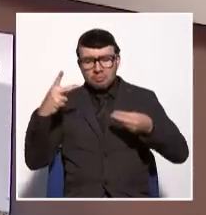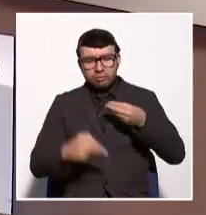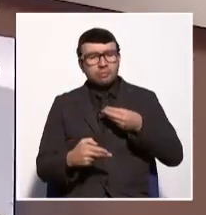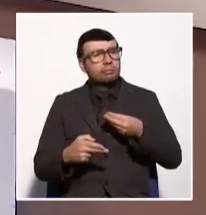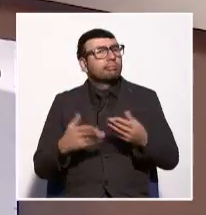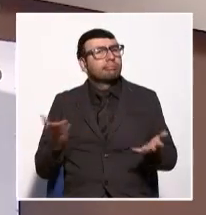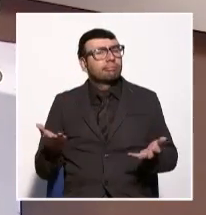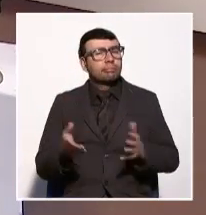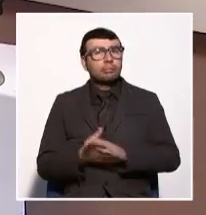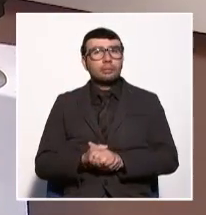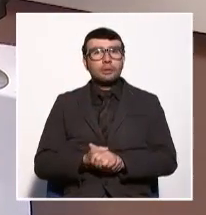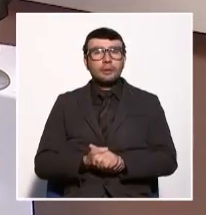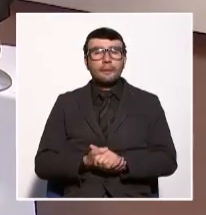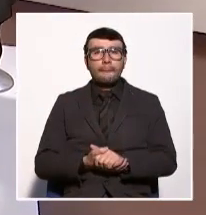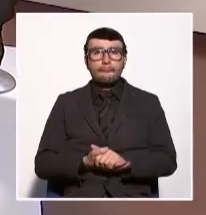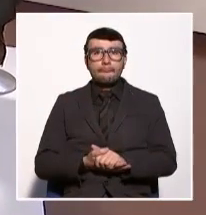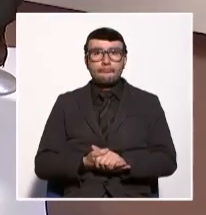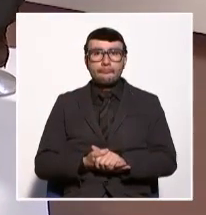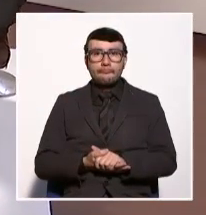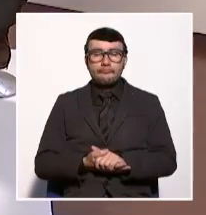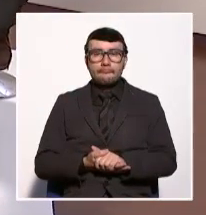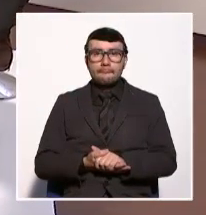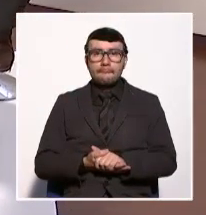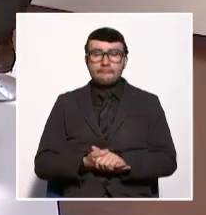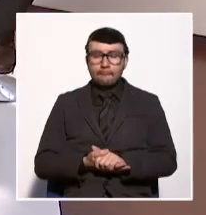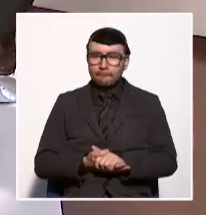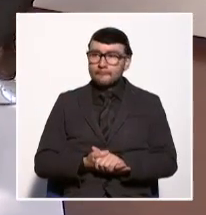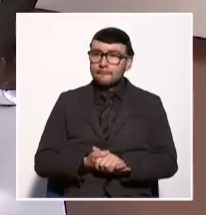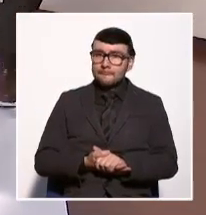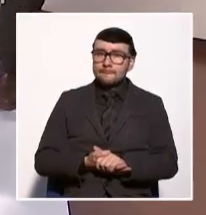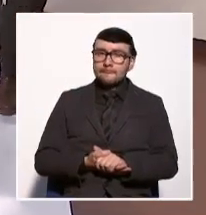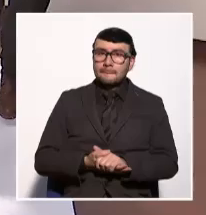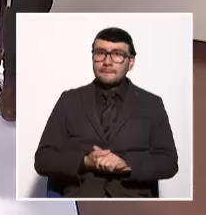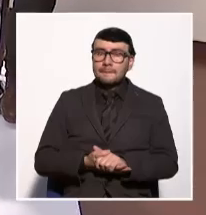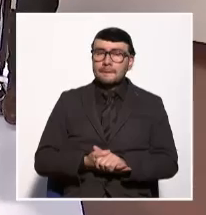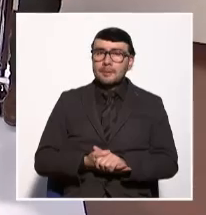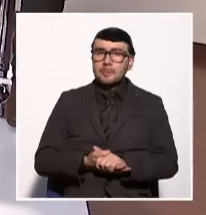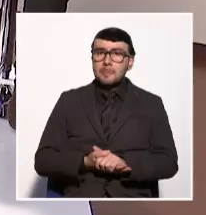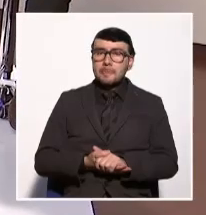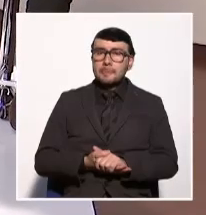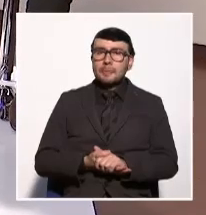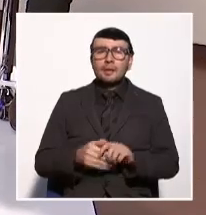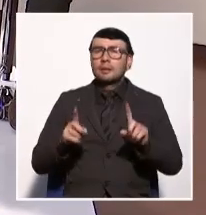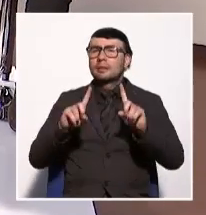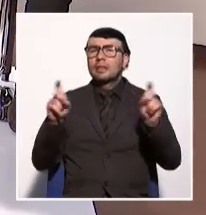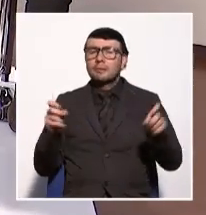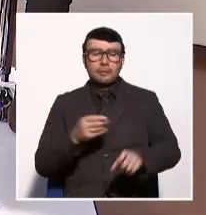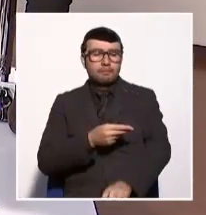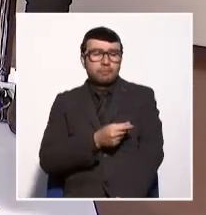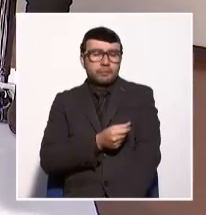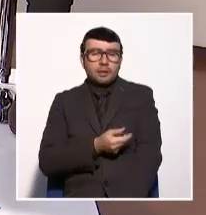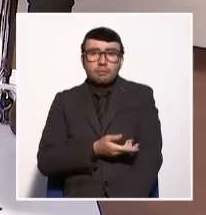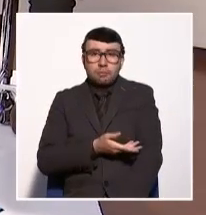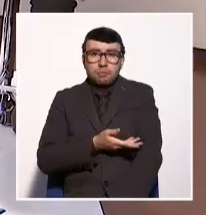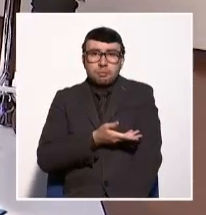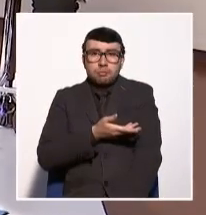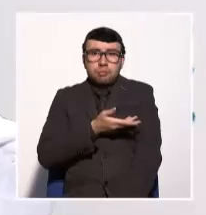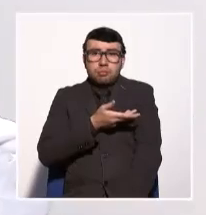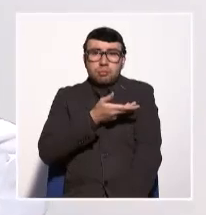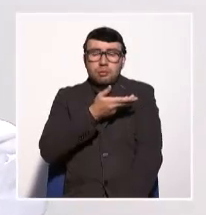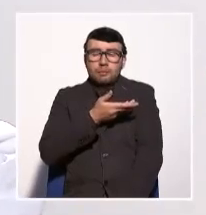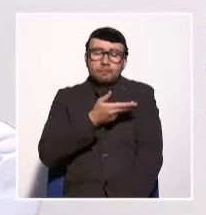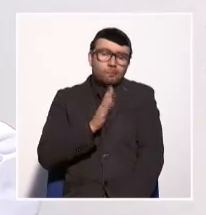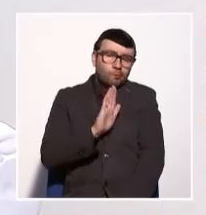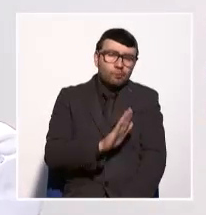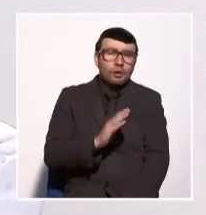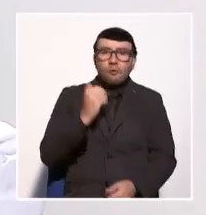plano gracias con david o torrox bueno el tema de la hipertensión definitivamente es una